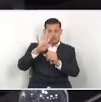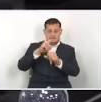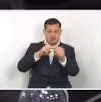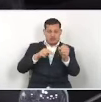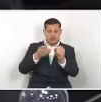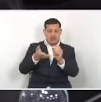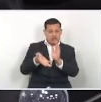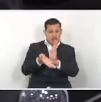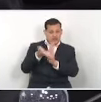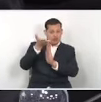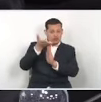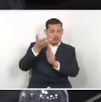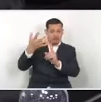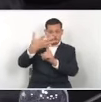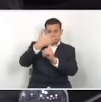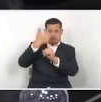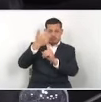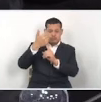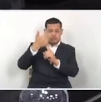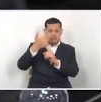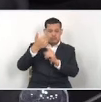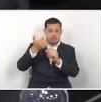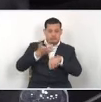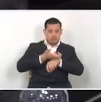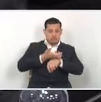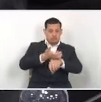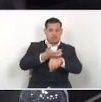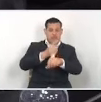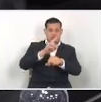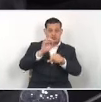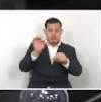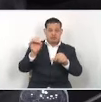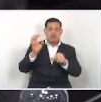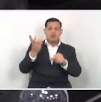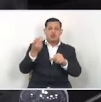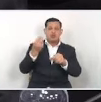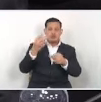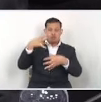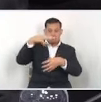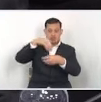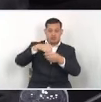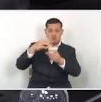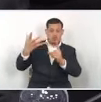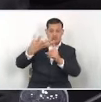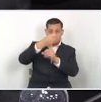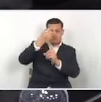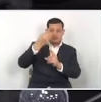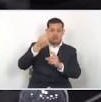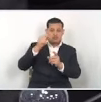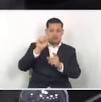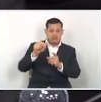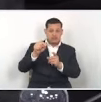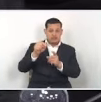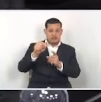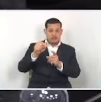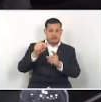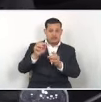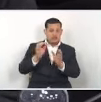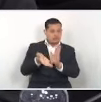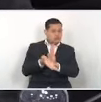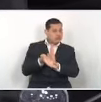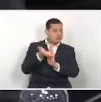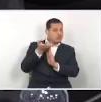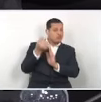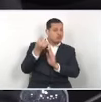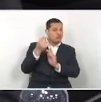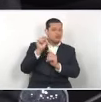de más. Y si te llevó 100 cajas, ¿cuánto suma la ganancia? Es sumamente extra.